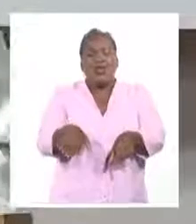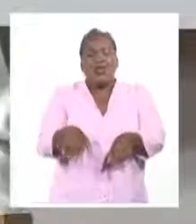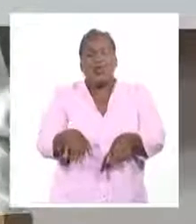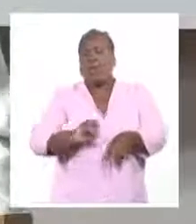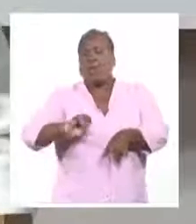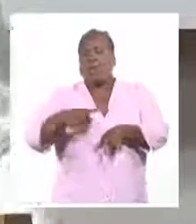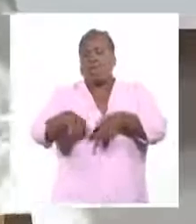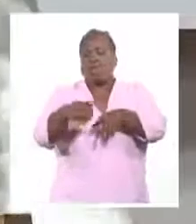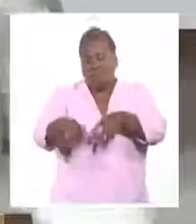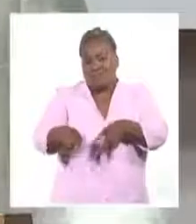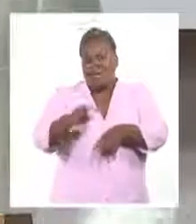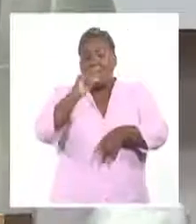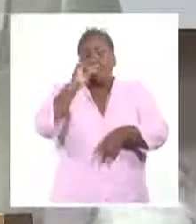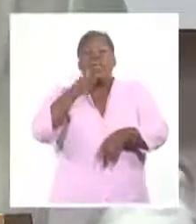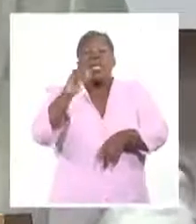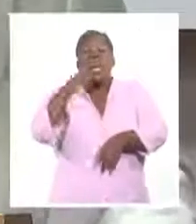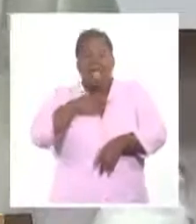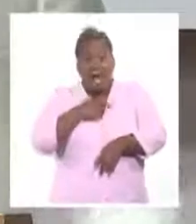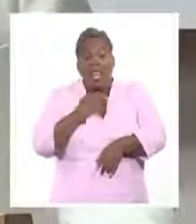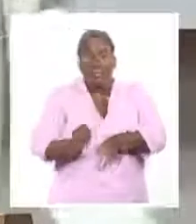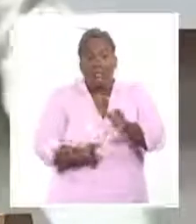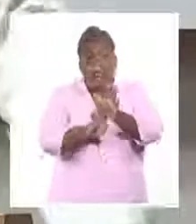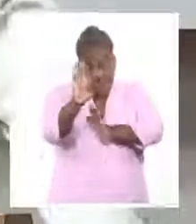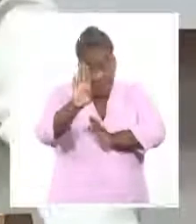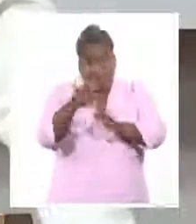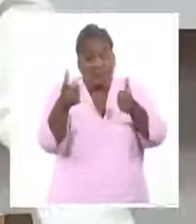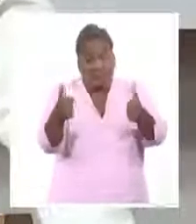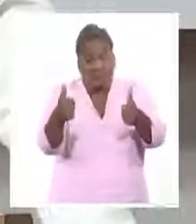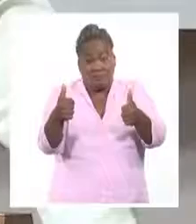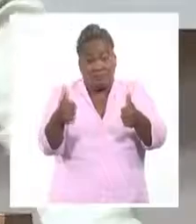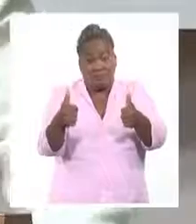y la Bienal triunfó sobre el odio.